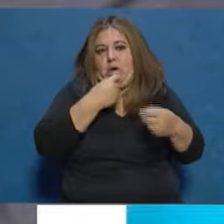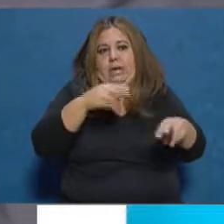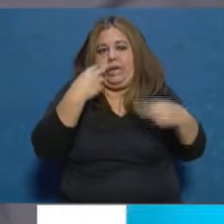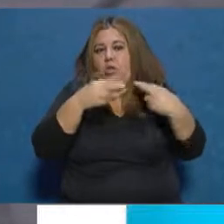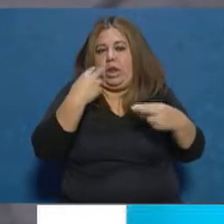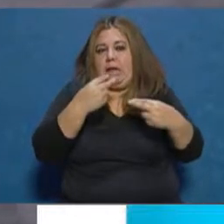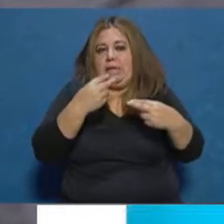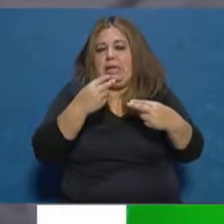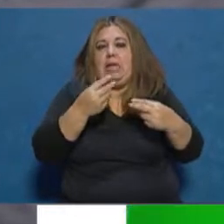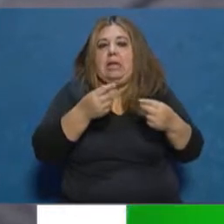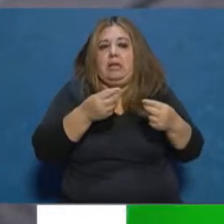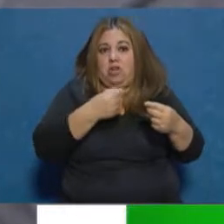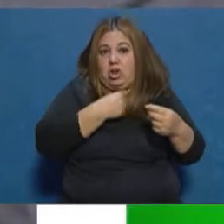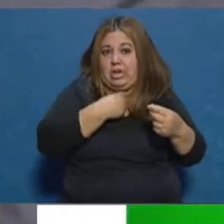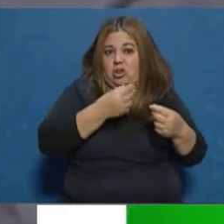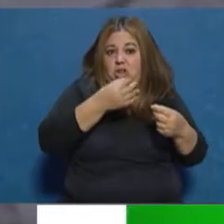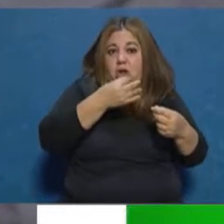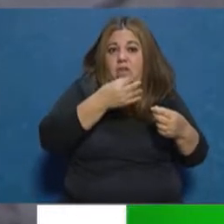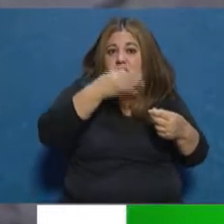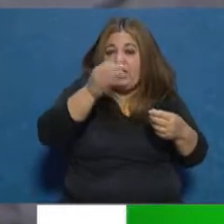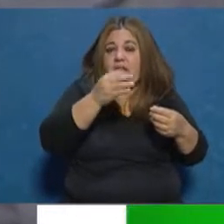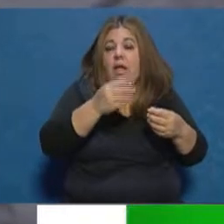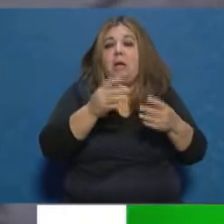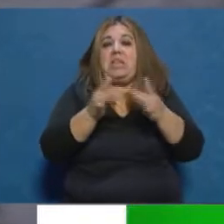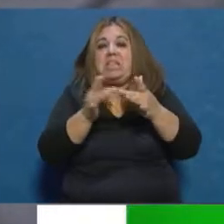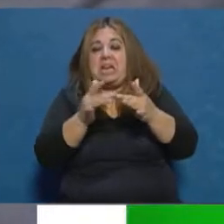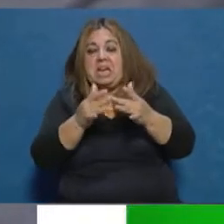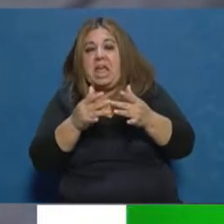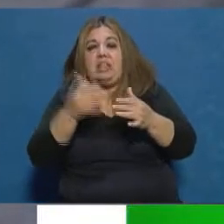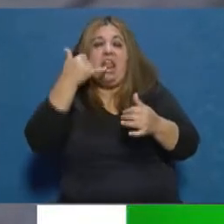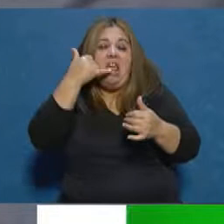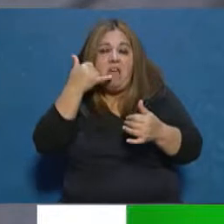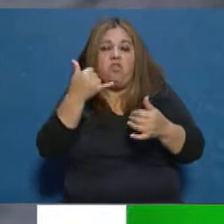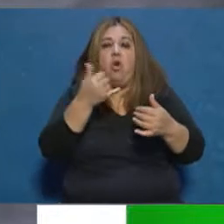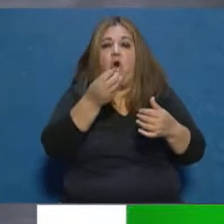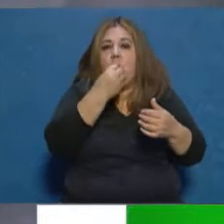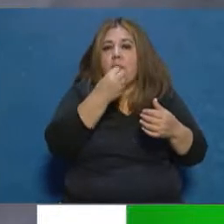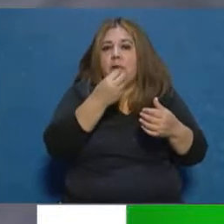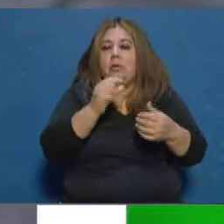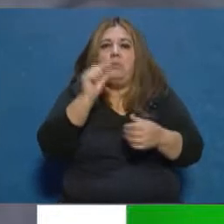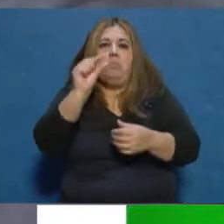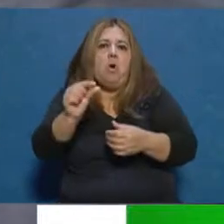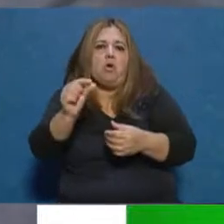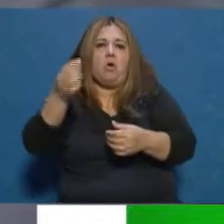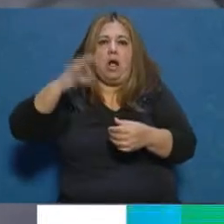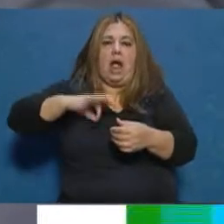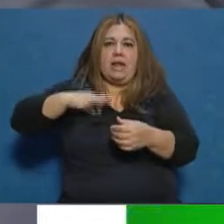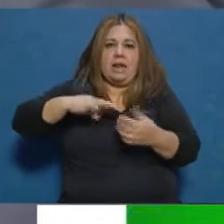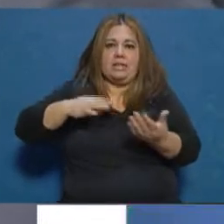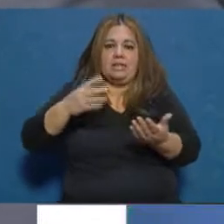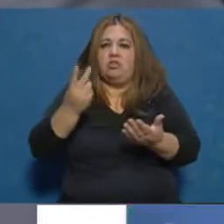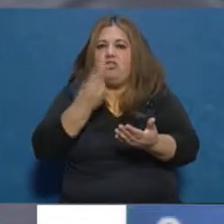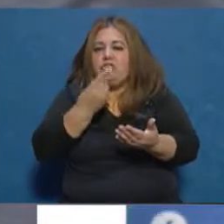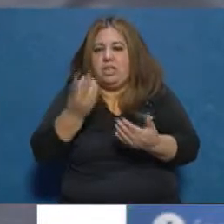el 25-30%. Y bueno, queremos empezar a trabajar con los protocolos como corresponde,